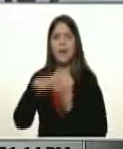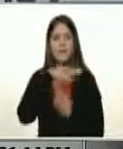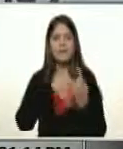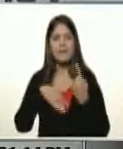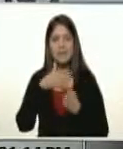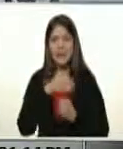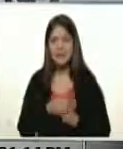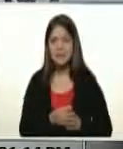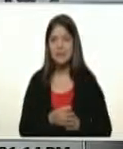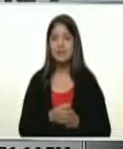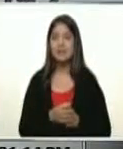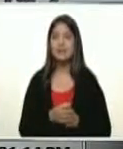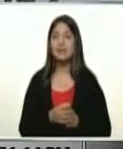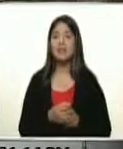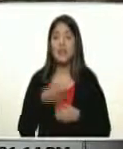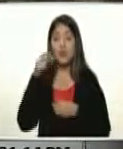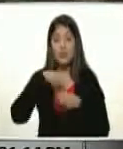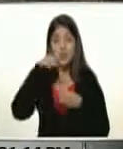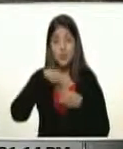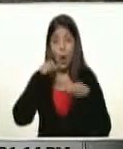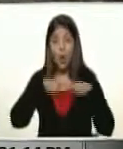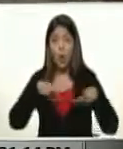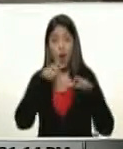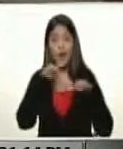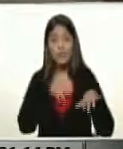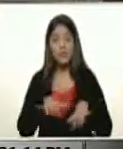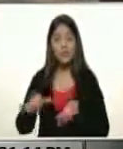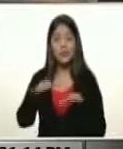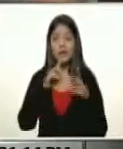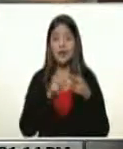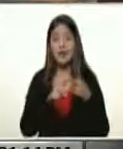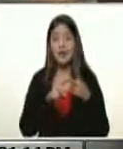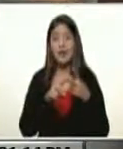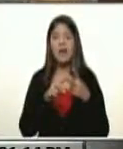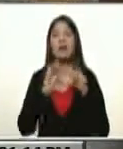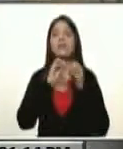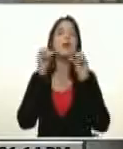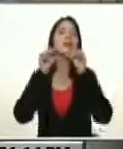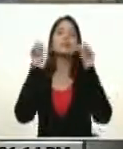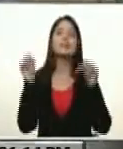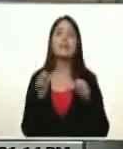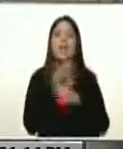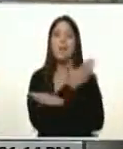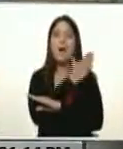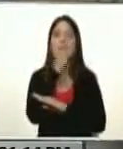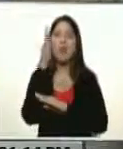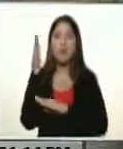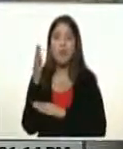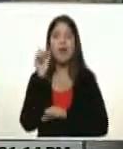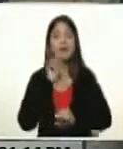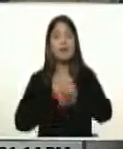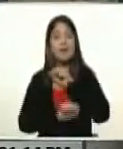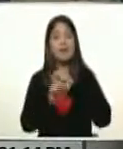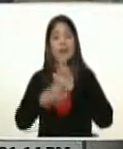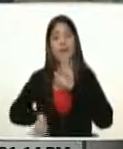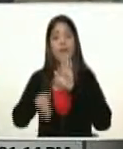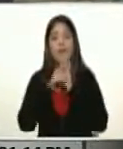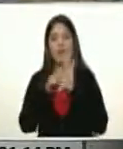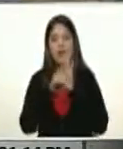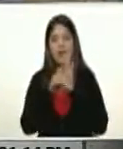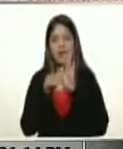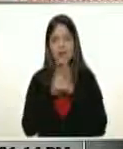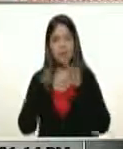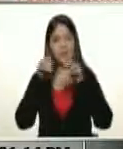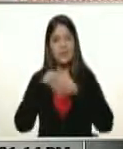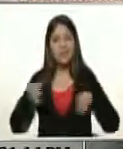como reforestación de cuencas, restauración del sistema de los bosques y defender los derechos de la madre